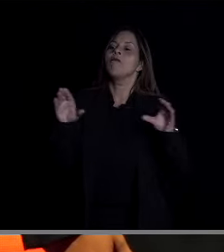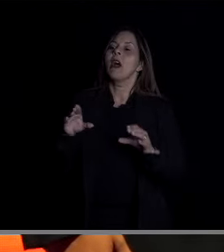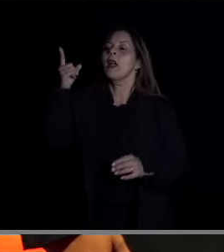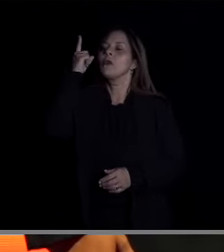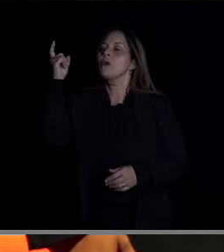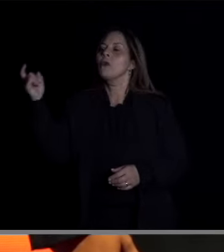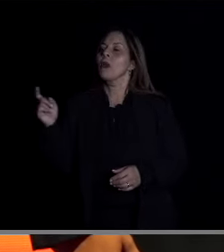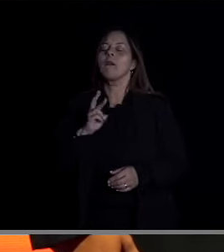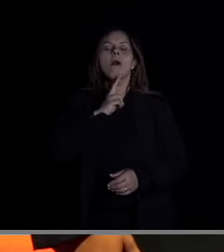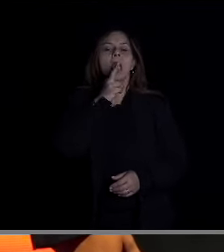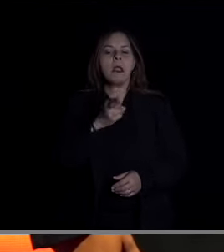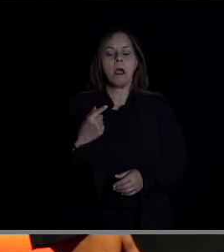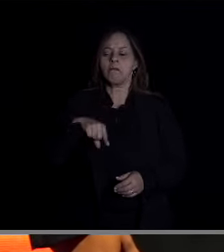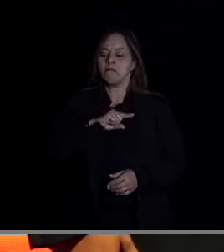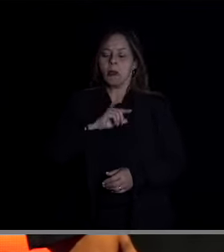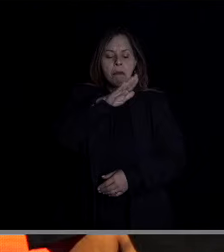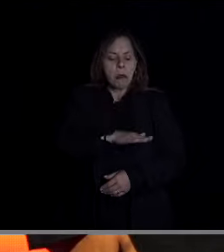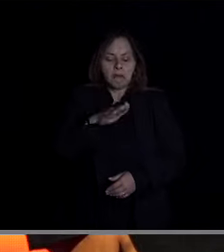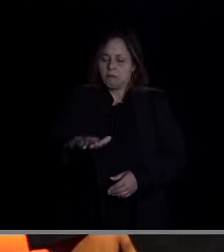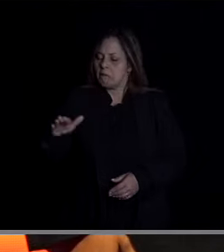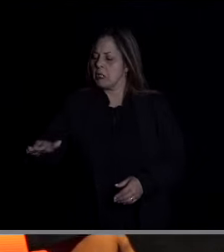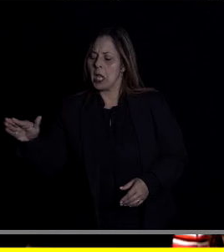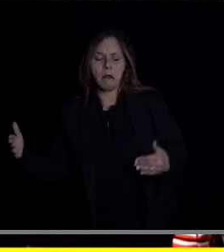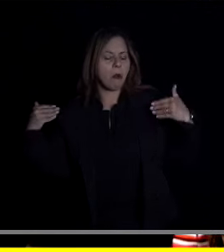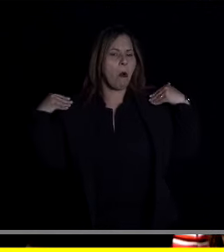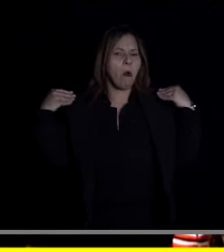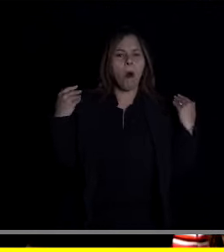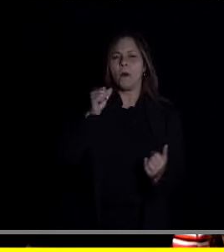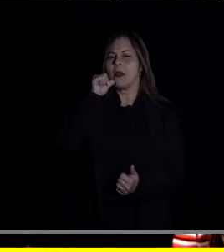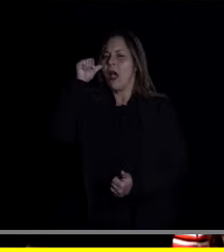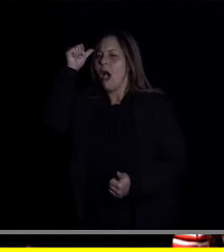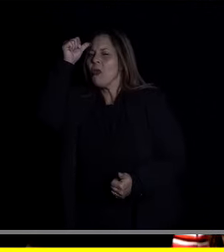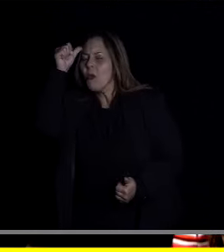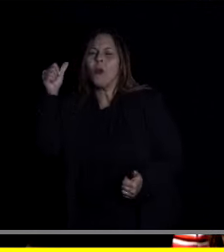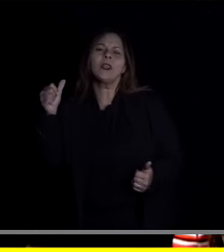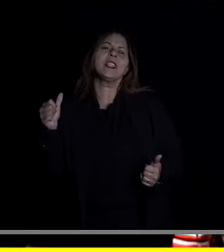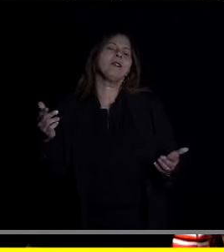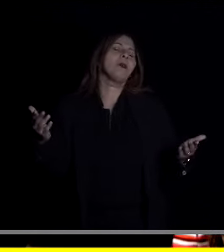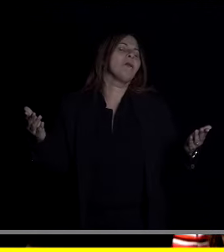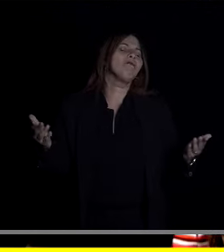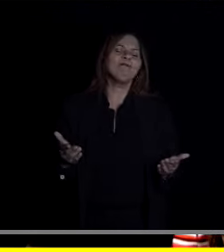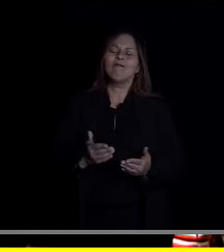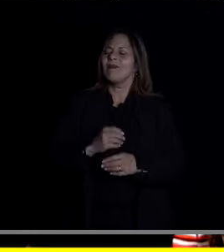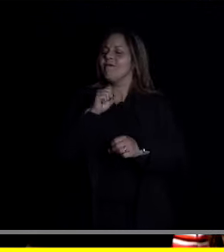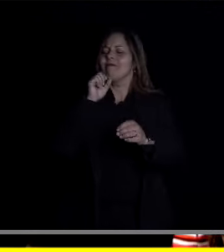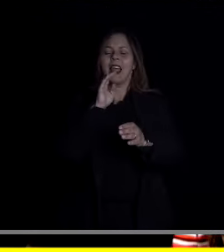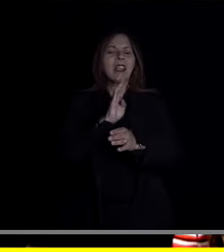sueños realidades, nuestros niños, niñas, jóvenes, adultos, superadultos,